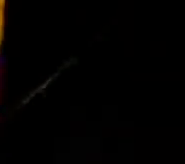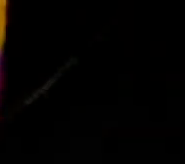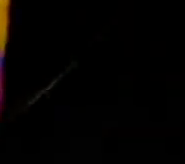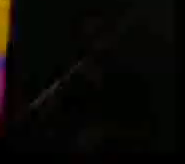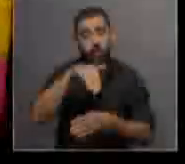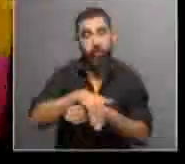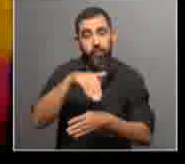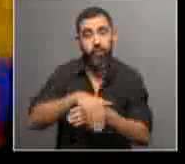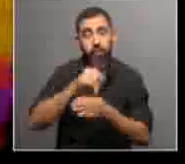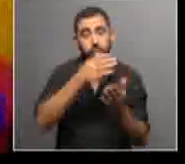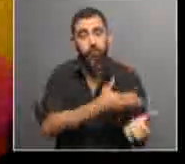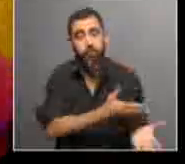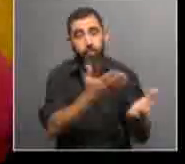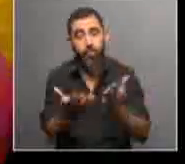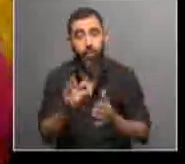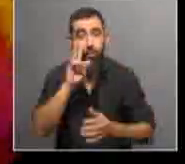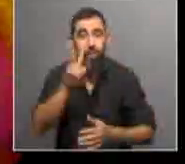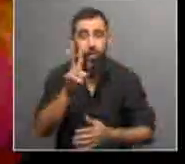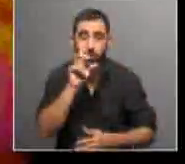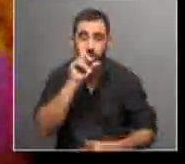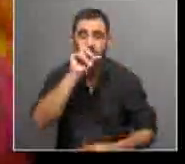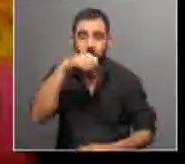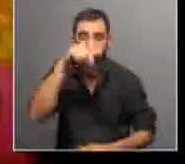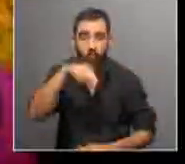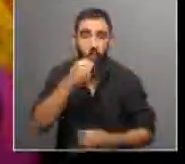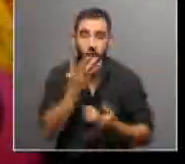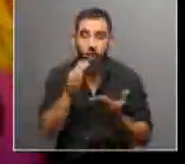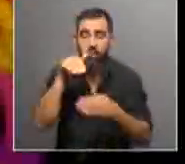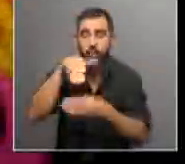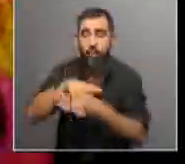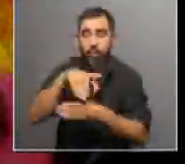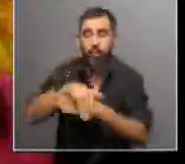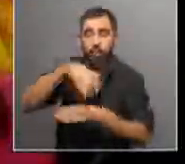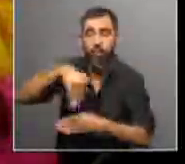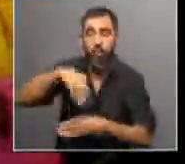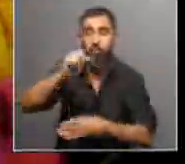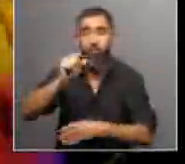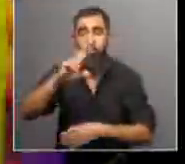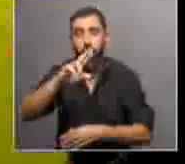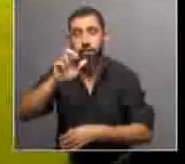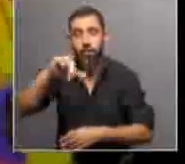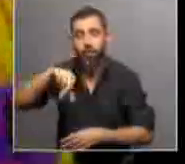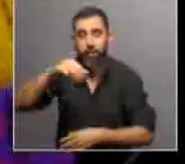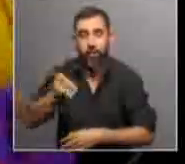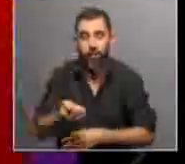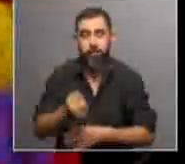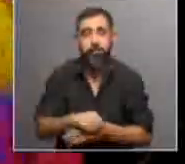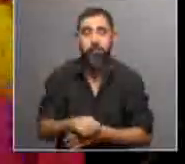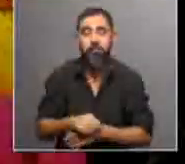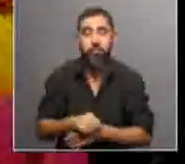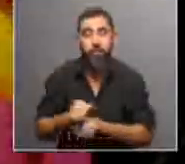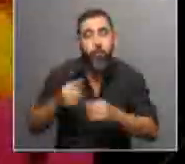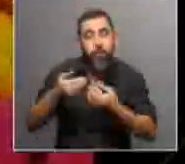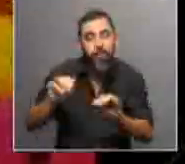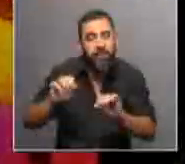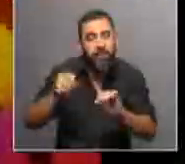Muy buenas tardes, les damos la bienvenida a Mirá Montevideo. Muy buenas tardes, More. Muy buenas tardes, querida. Se está anunciando el